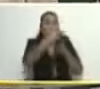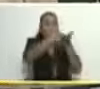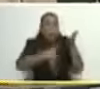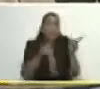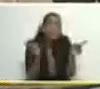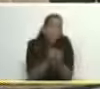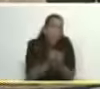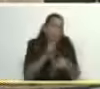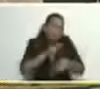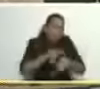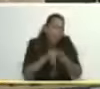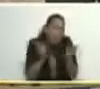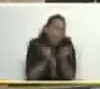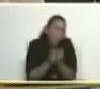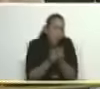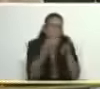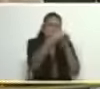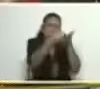brevemente